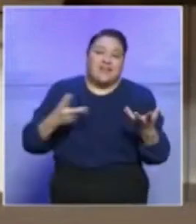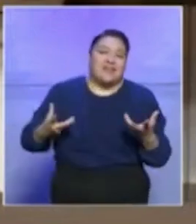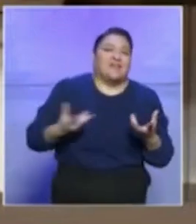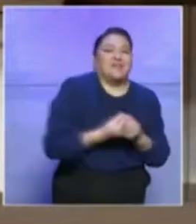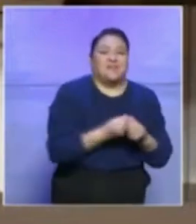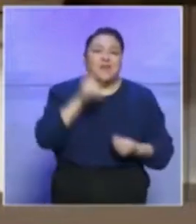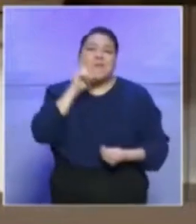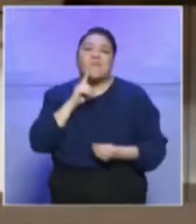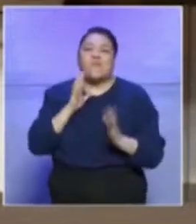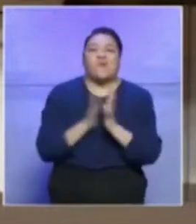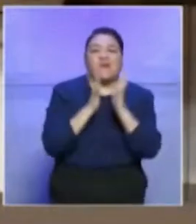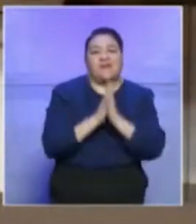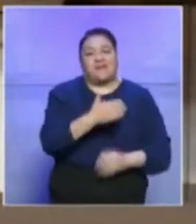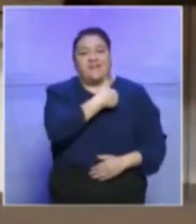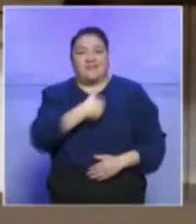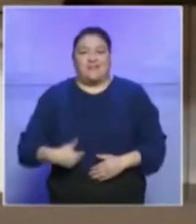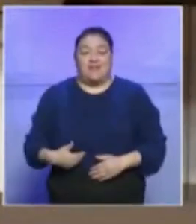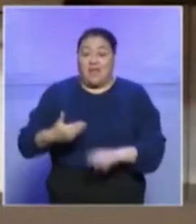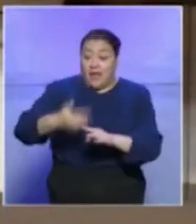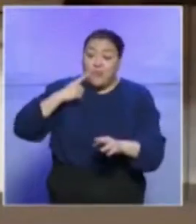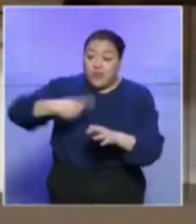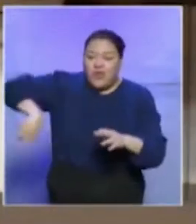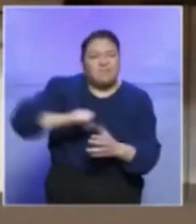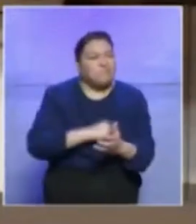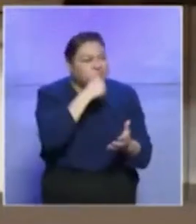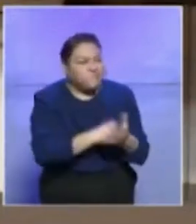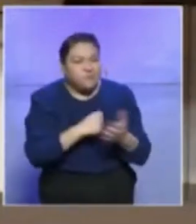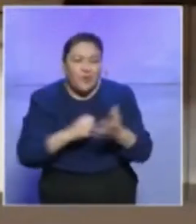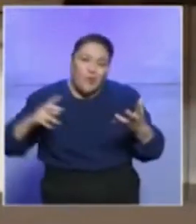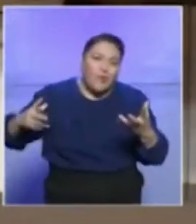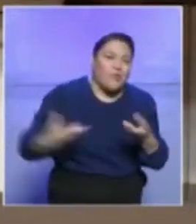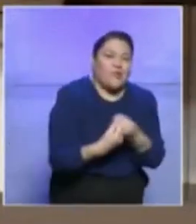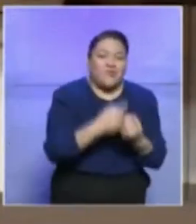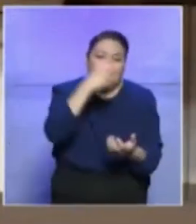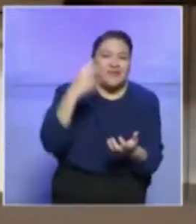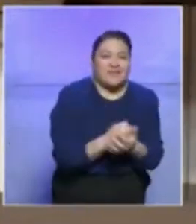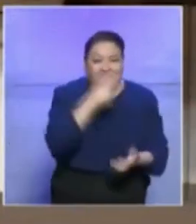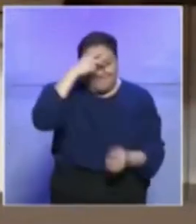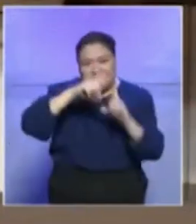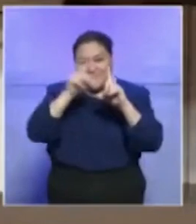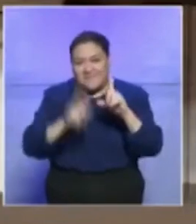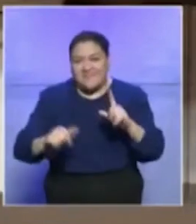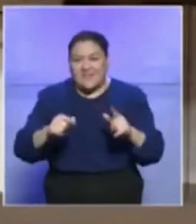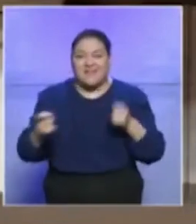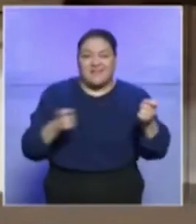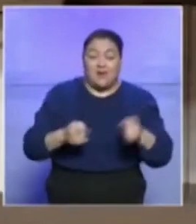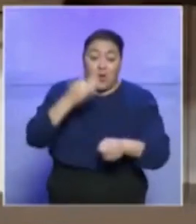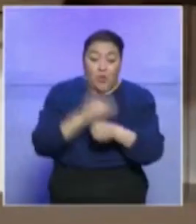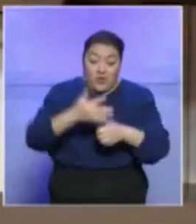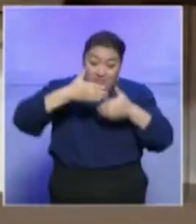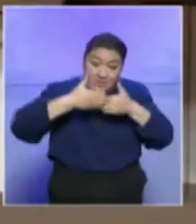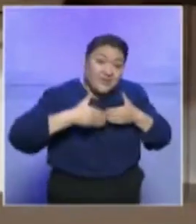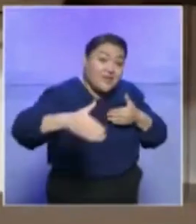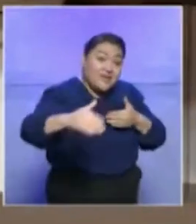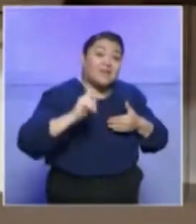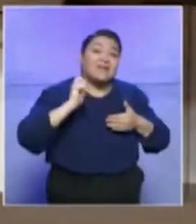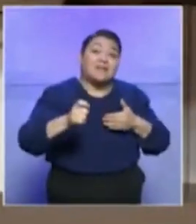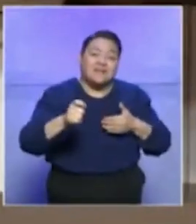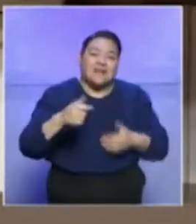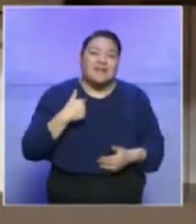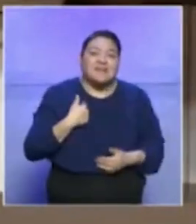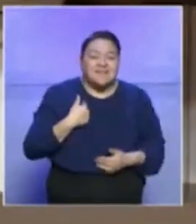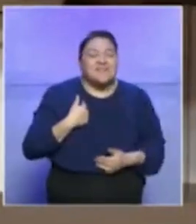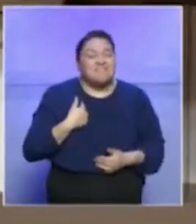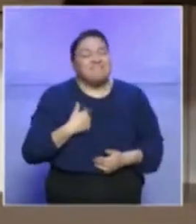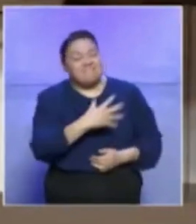presidenta electa y a todas las que han luchado por la igualdad y los derechos de las mujeres en México. De ahora en adelante, miraré a los